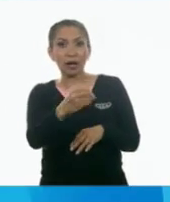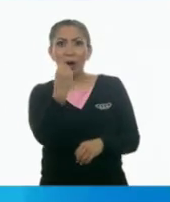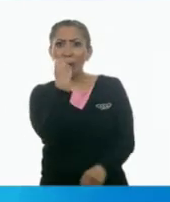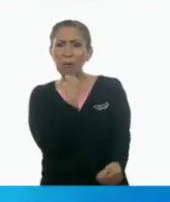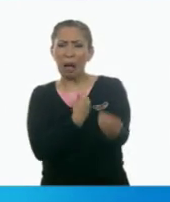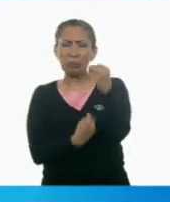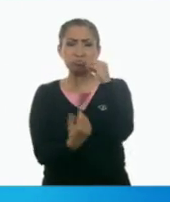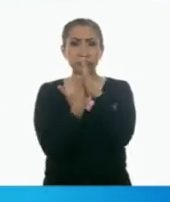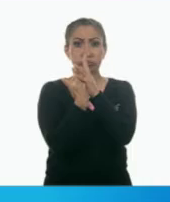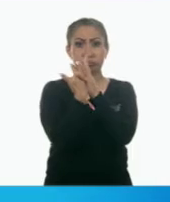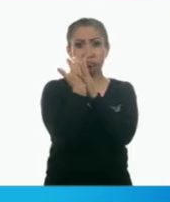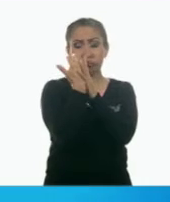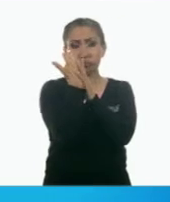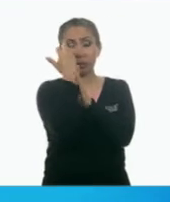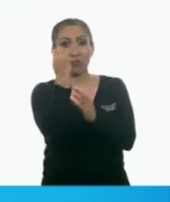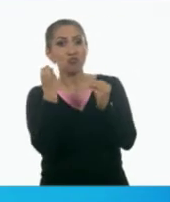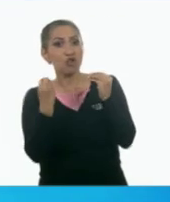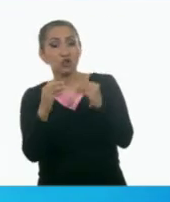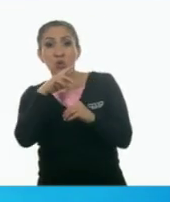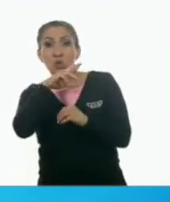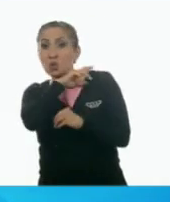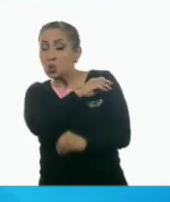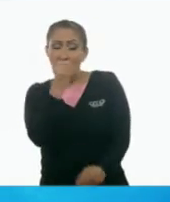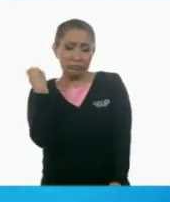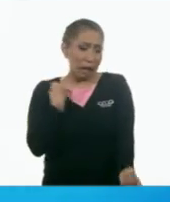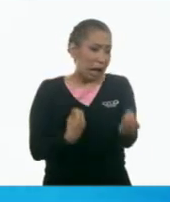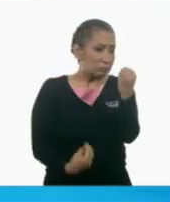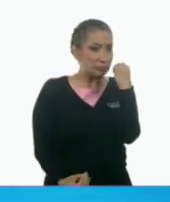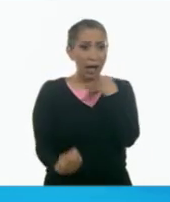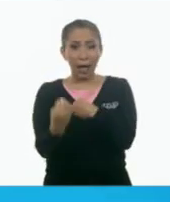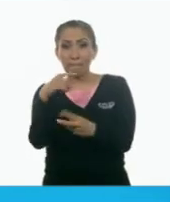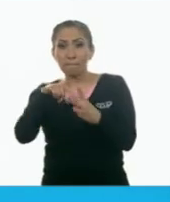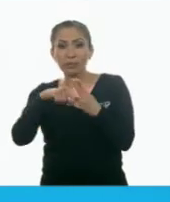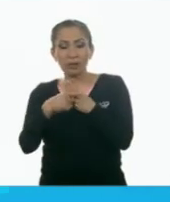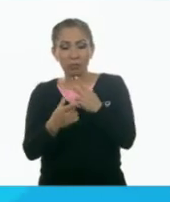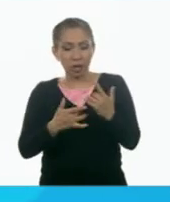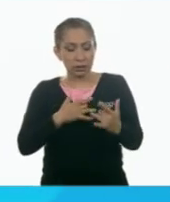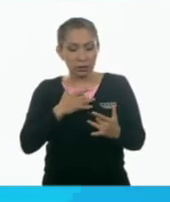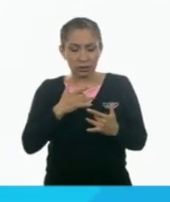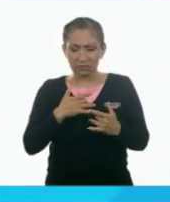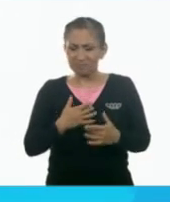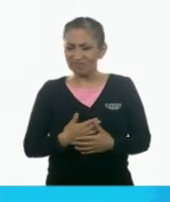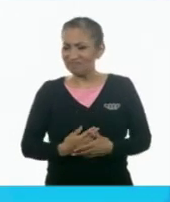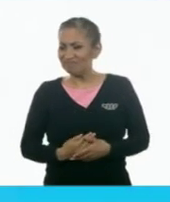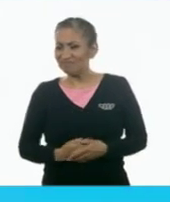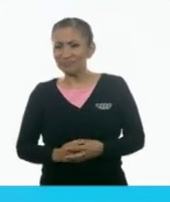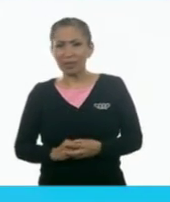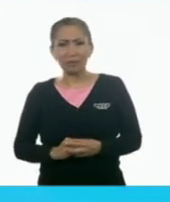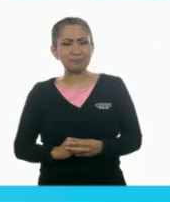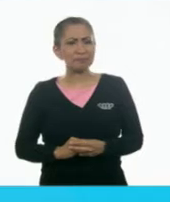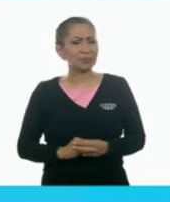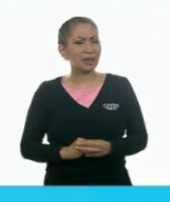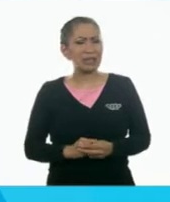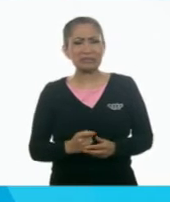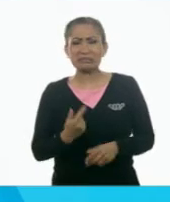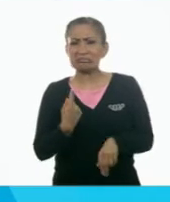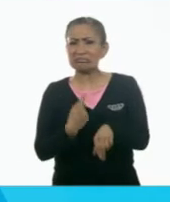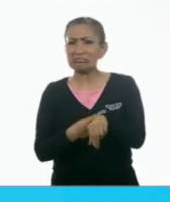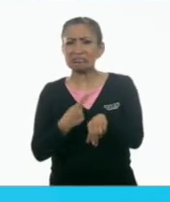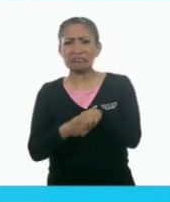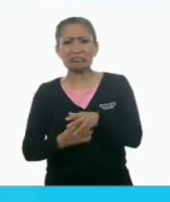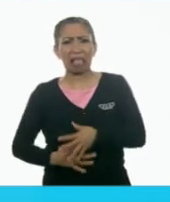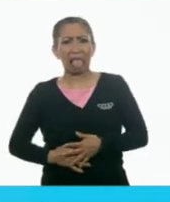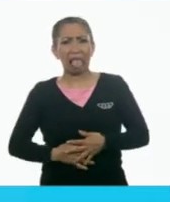demasiado y sin duda demasiado rápido. Empezaba a sentirse un poco enfermo